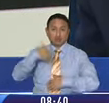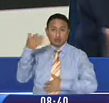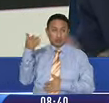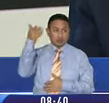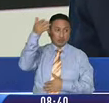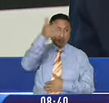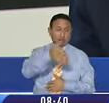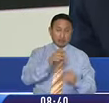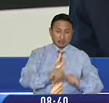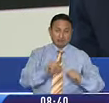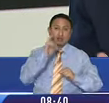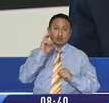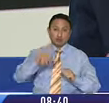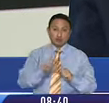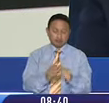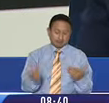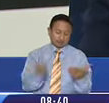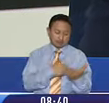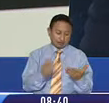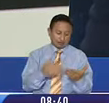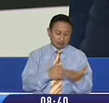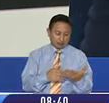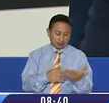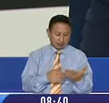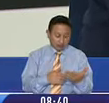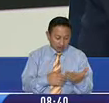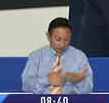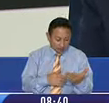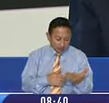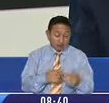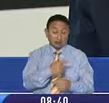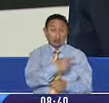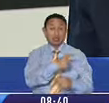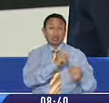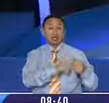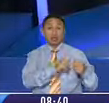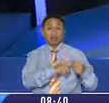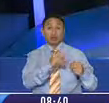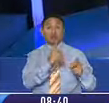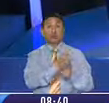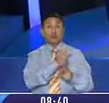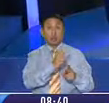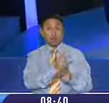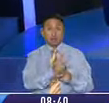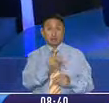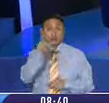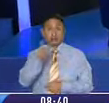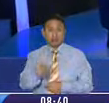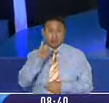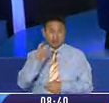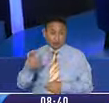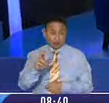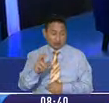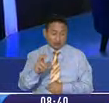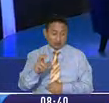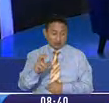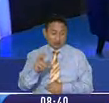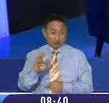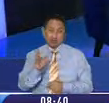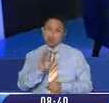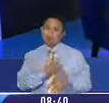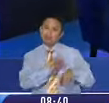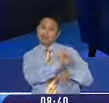los folletos de turismo y dicen tendrán cuidado porque el centro histórico es peligroso, el turista no viene. Pero sí, claro, no viene